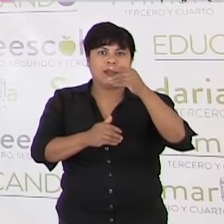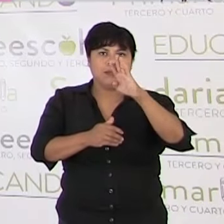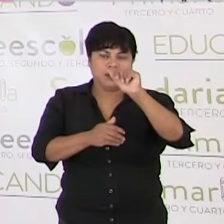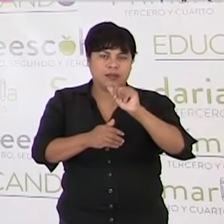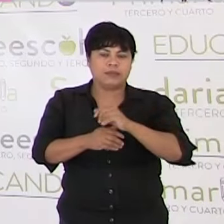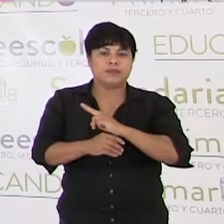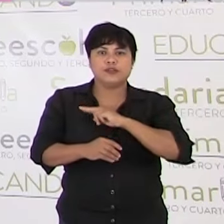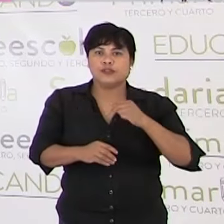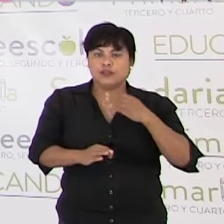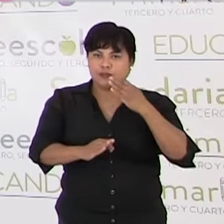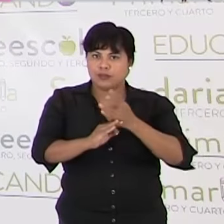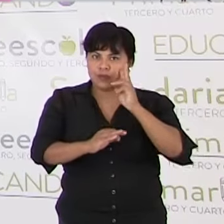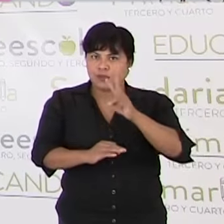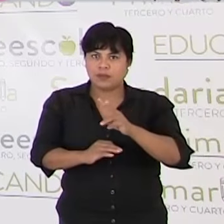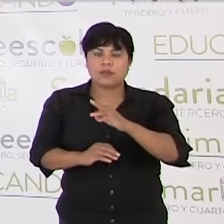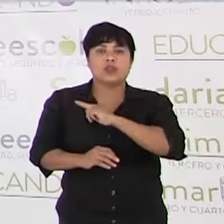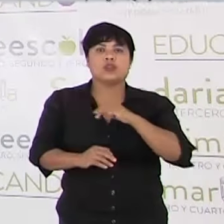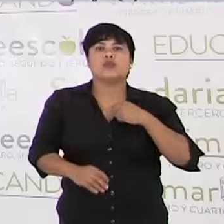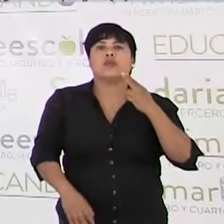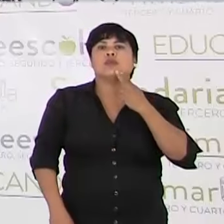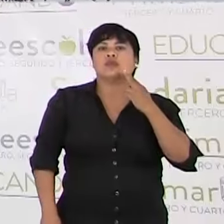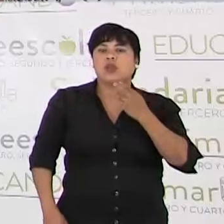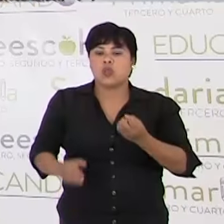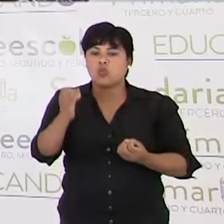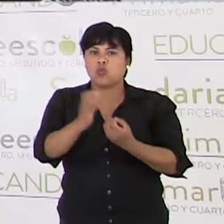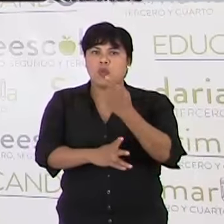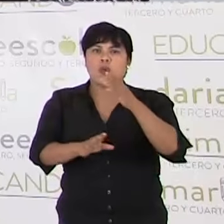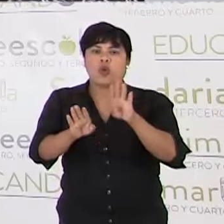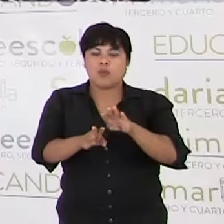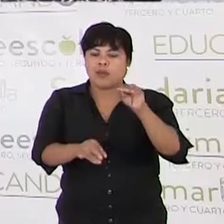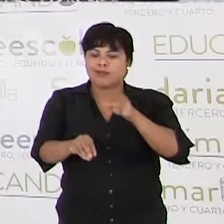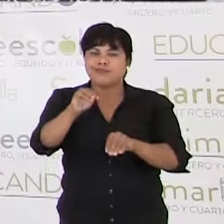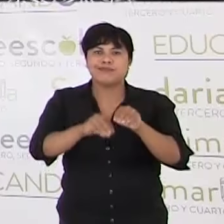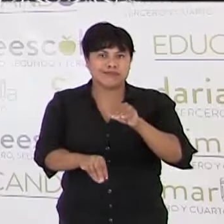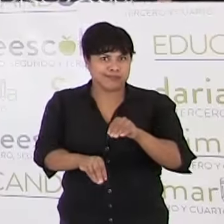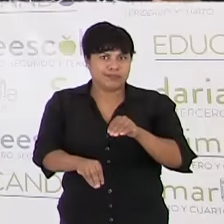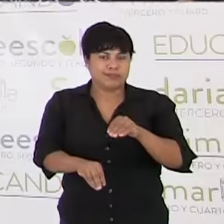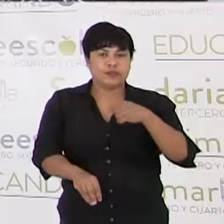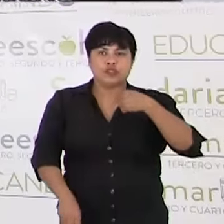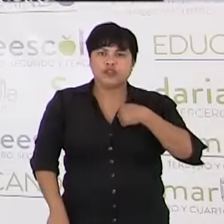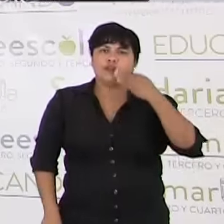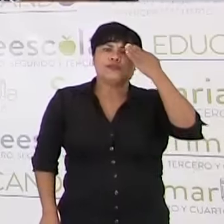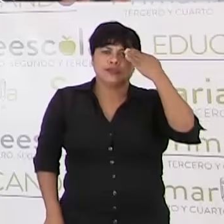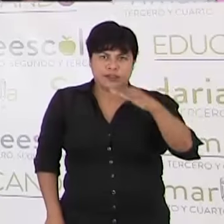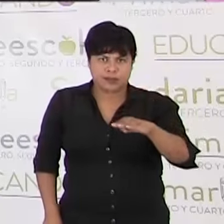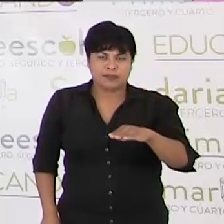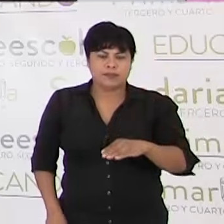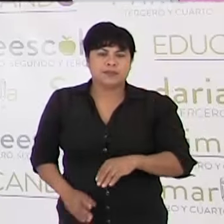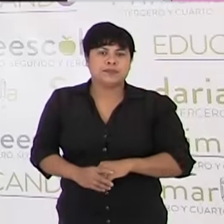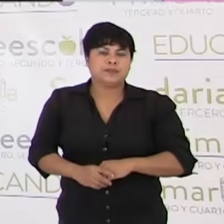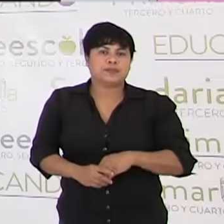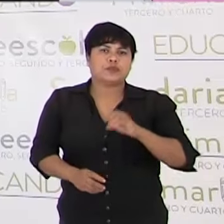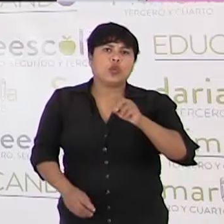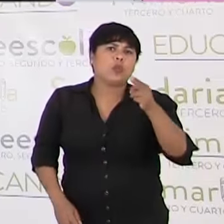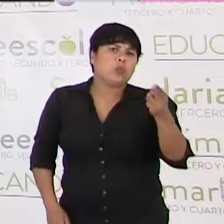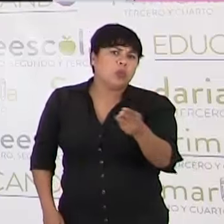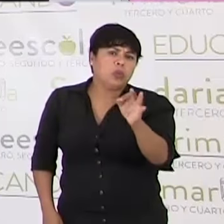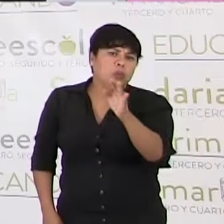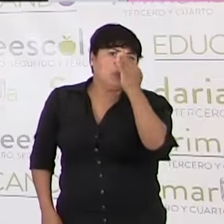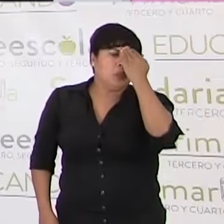ver, ¿sí? Vamos a utilizar una nueva metodología. Yo sé o se sabe, ¿sí?, que